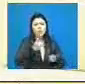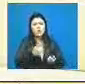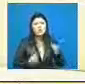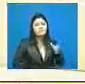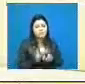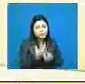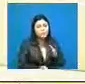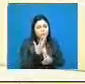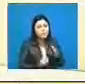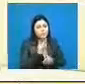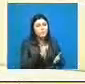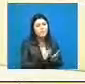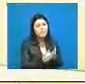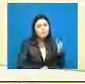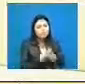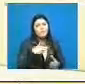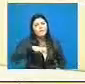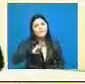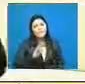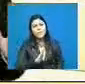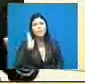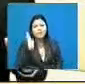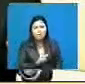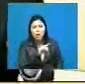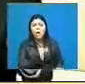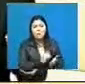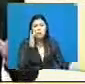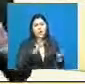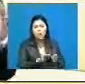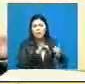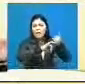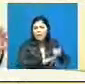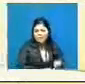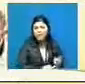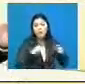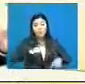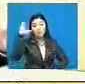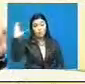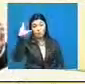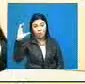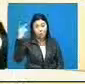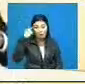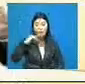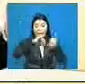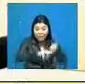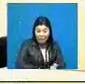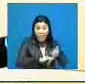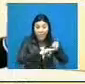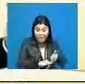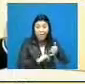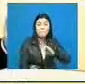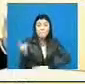producción del Producto Interno Bruto. En esa materia, Colombia no puede decirse que es un país